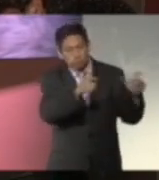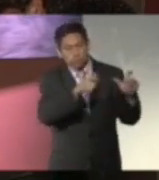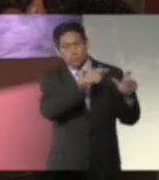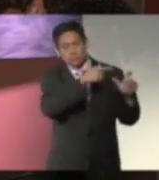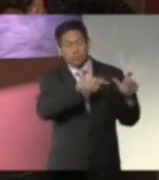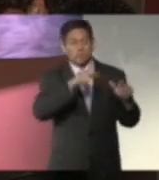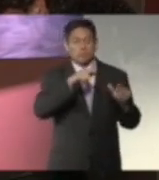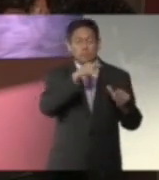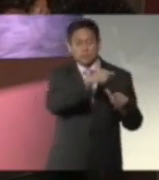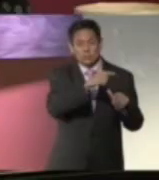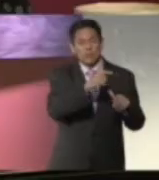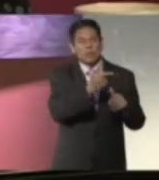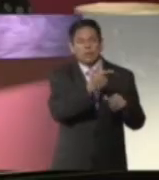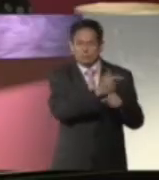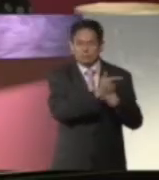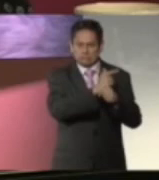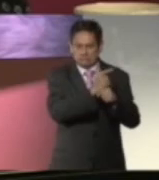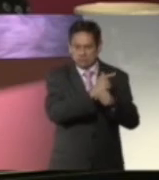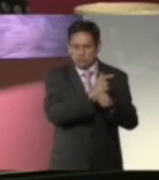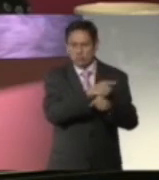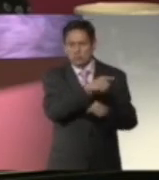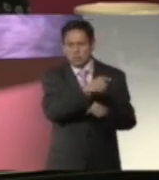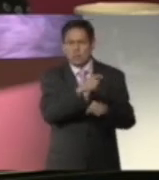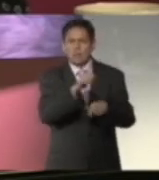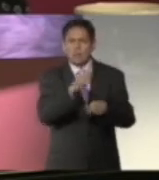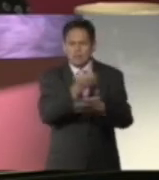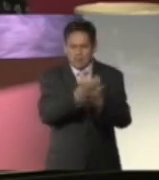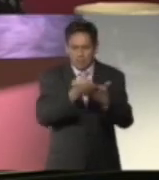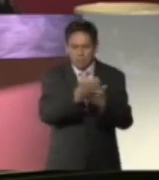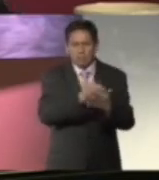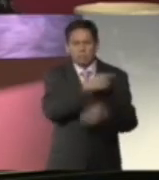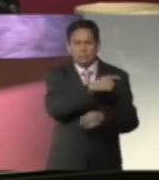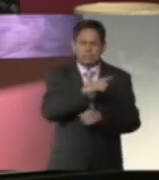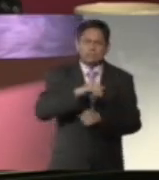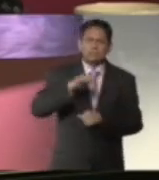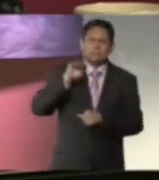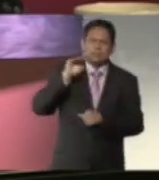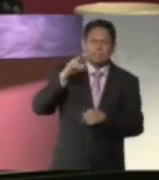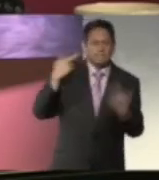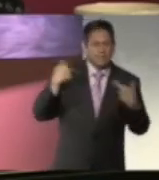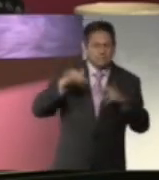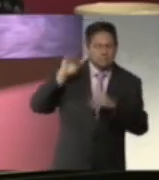en la licenciatura en economía, que exigían el